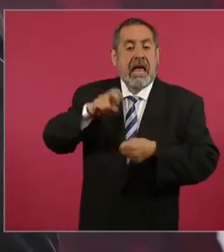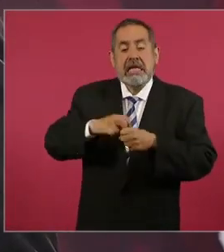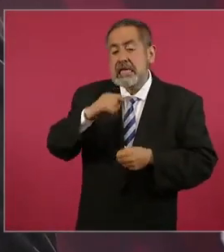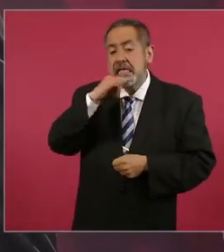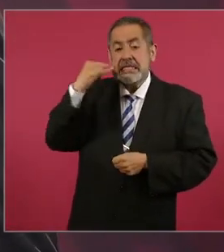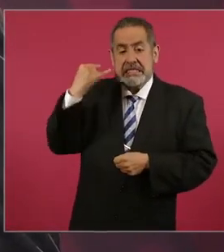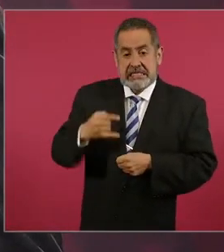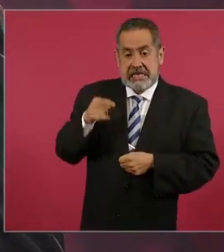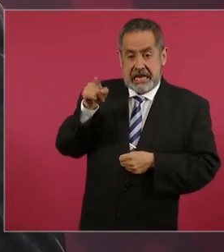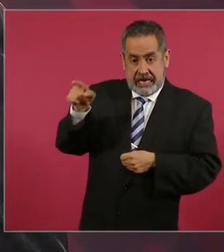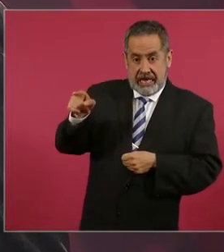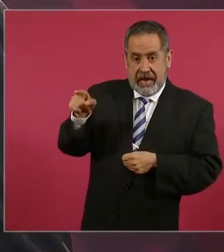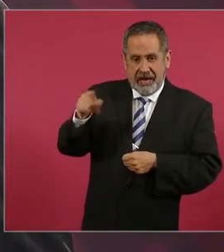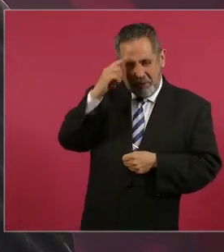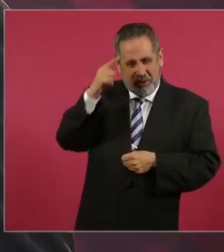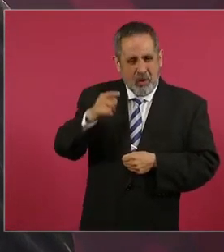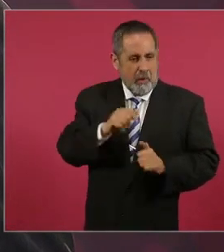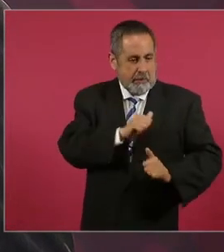Chile.